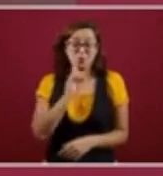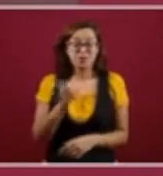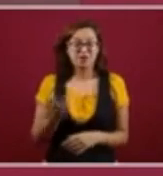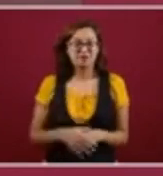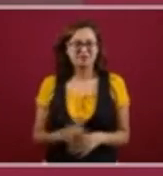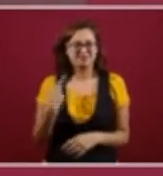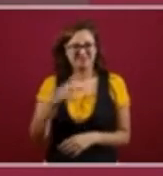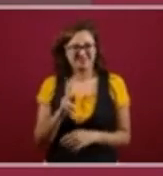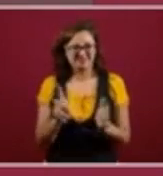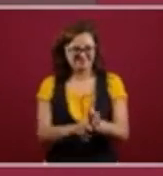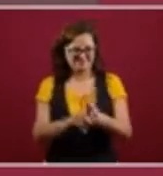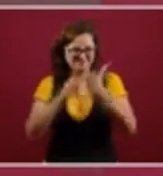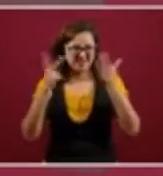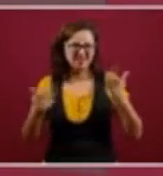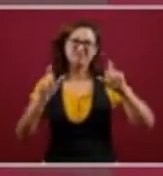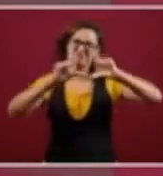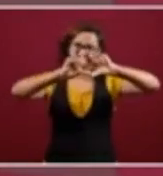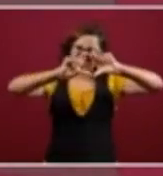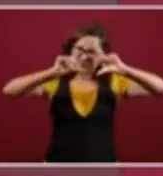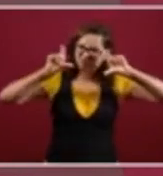titulares